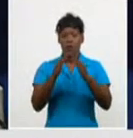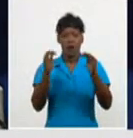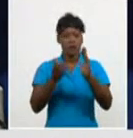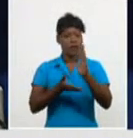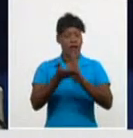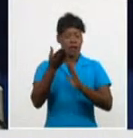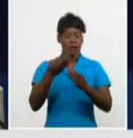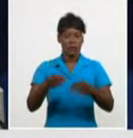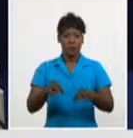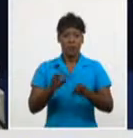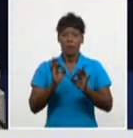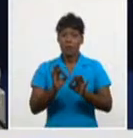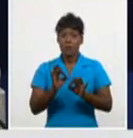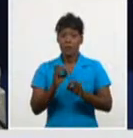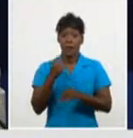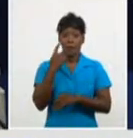si